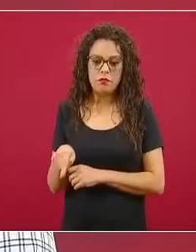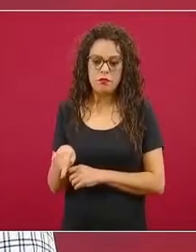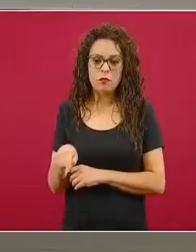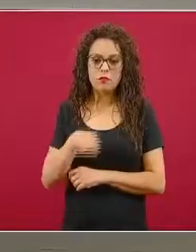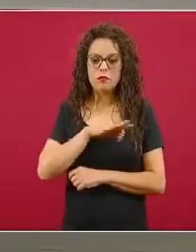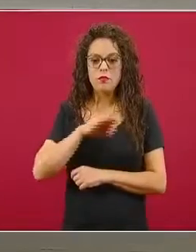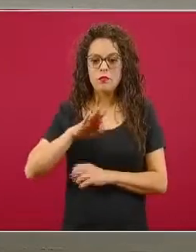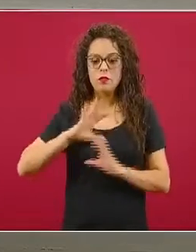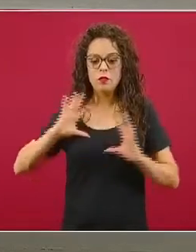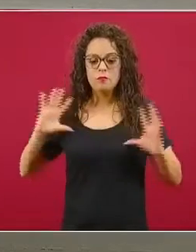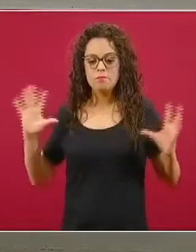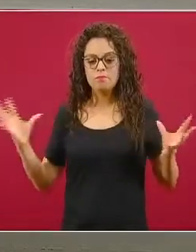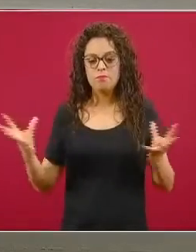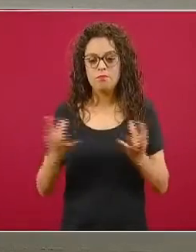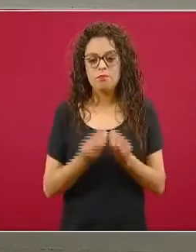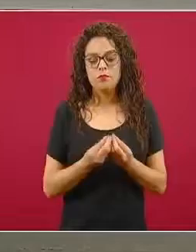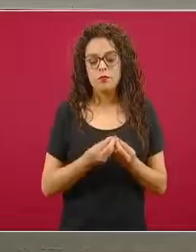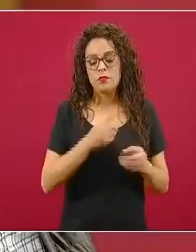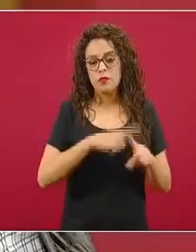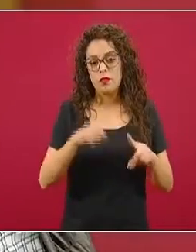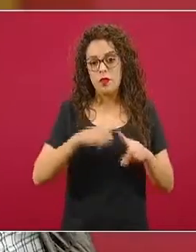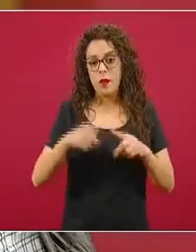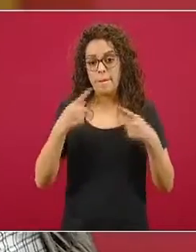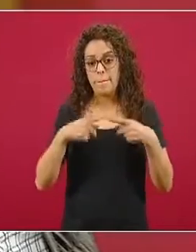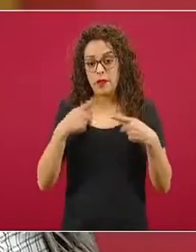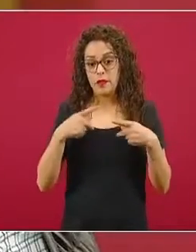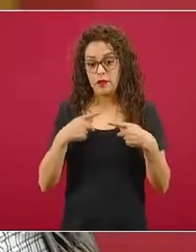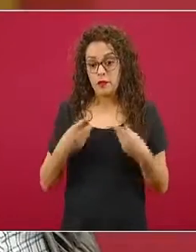integrar toda una serie de personas que